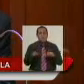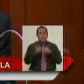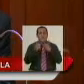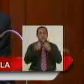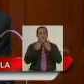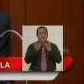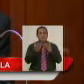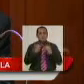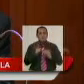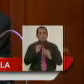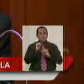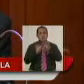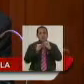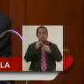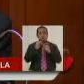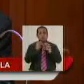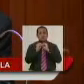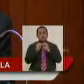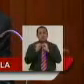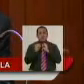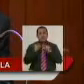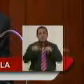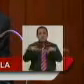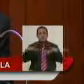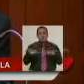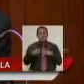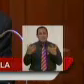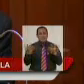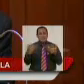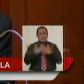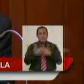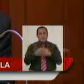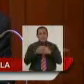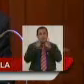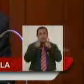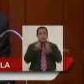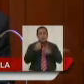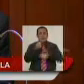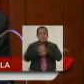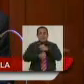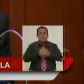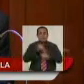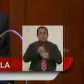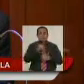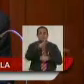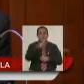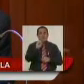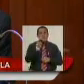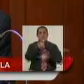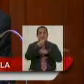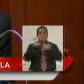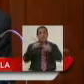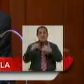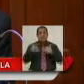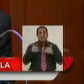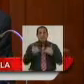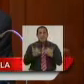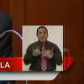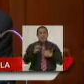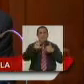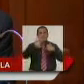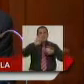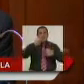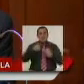anuncio que estamos implementando un sistema integrado de patrullajes que al 2016 contará con más de